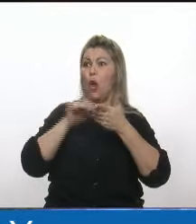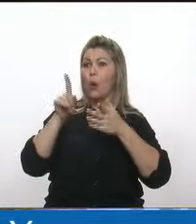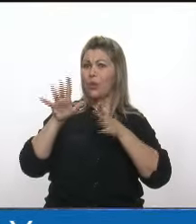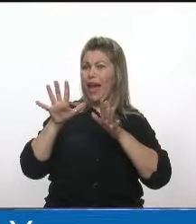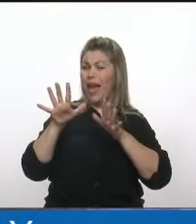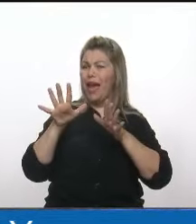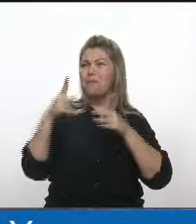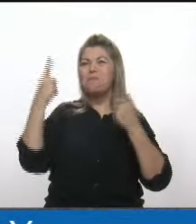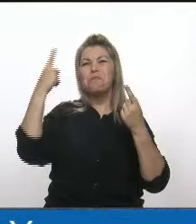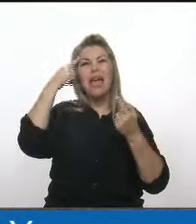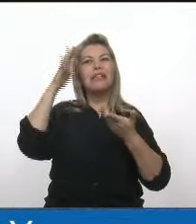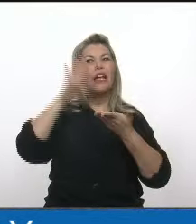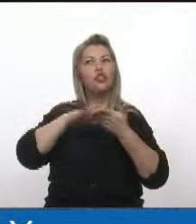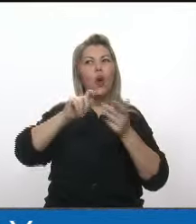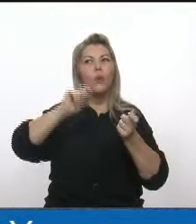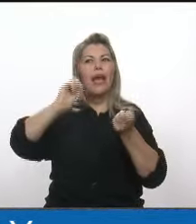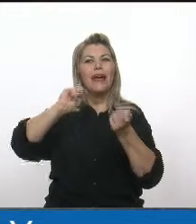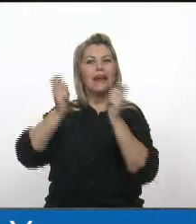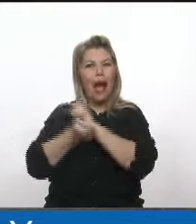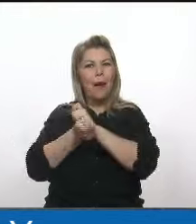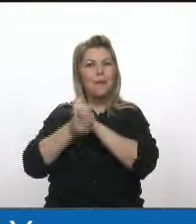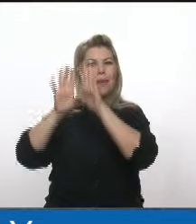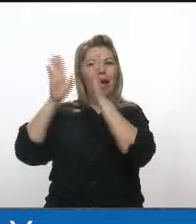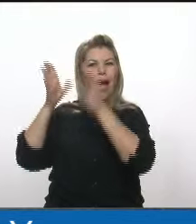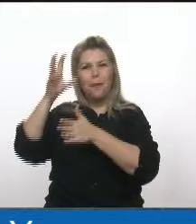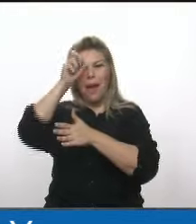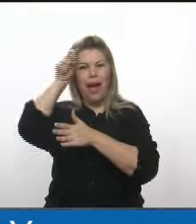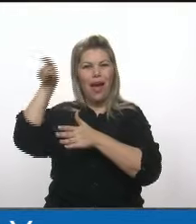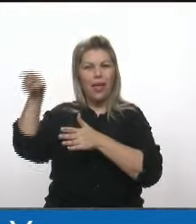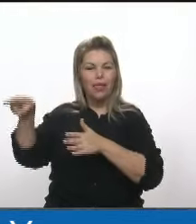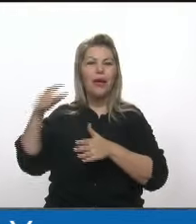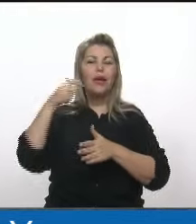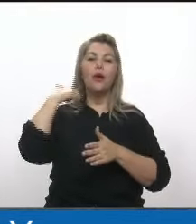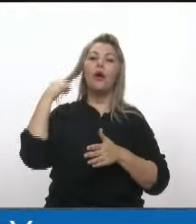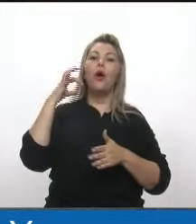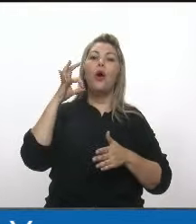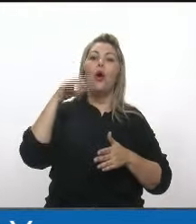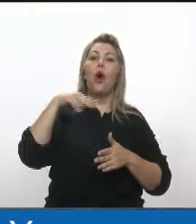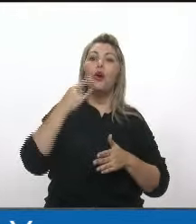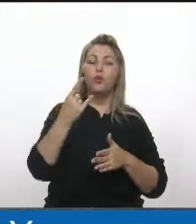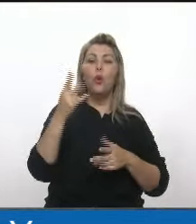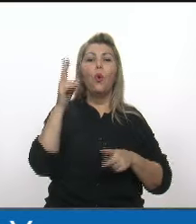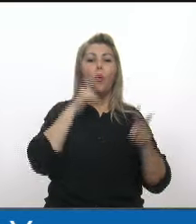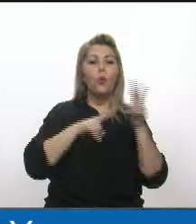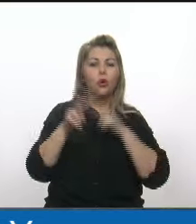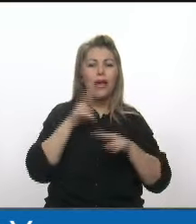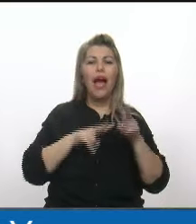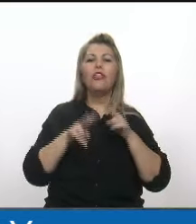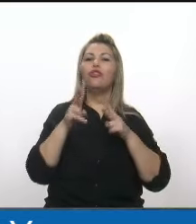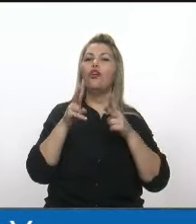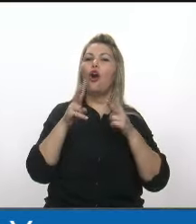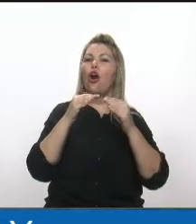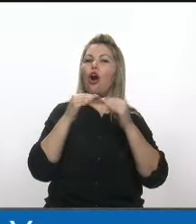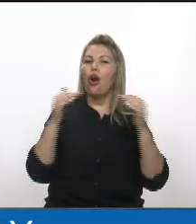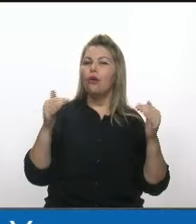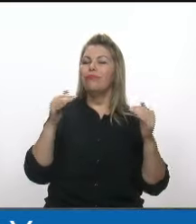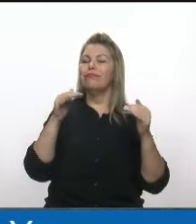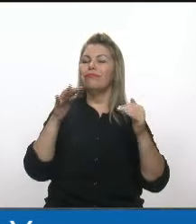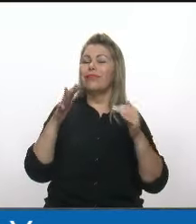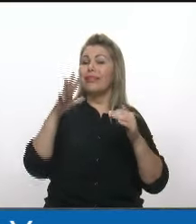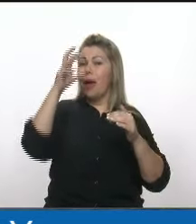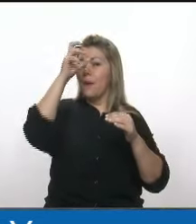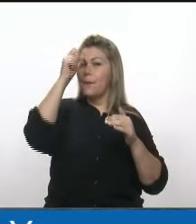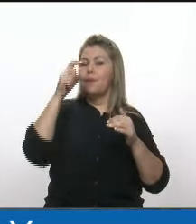consenso la ONU Viene sosteniendo un estatus especial para la seguridad de Jerusalén la apertura de embajadas en Jerusalén implica no respetar las